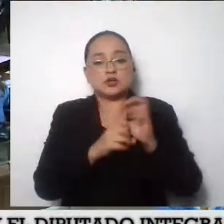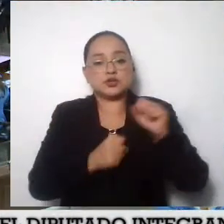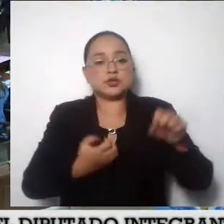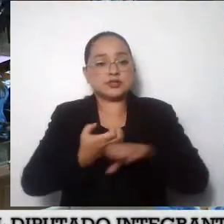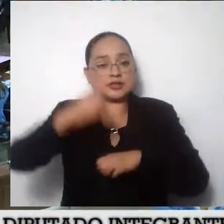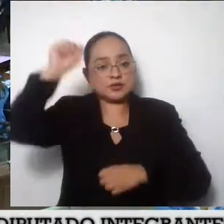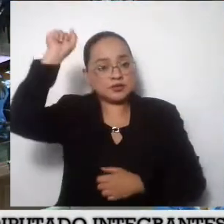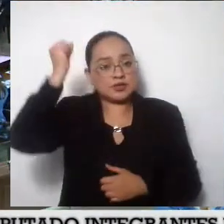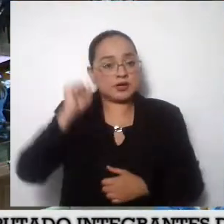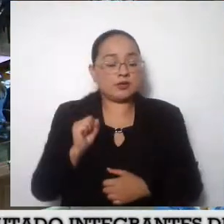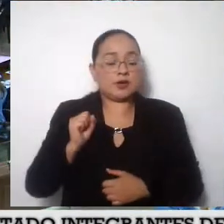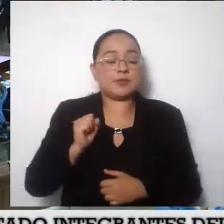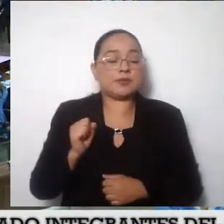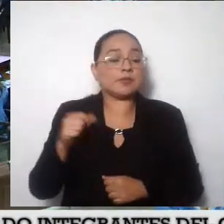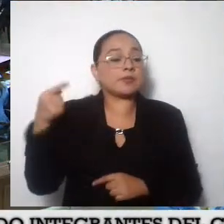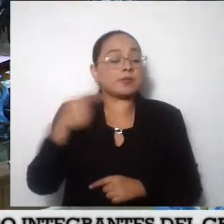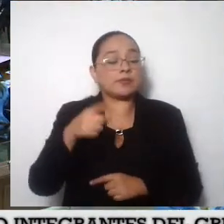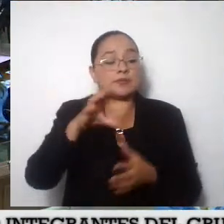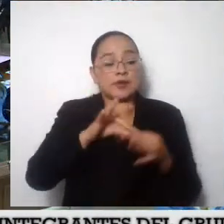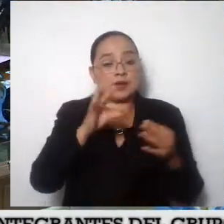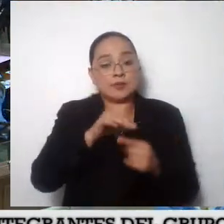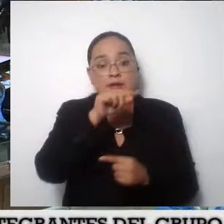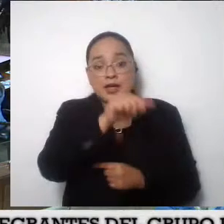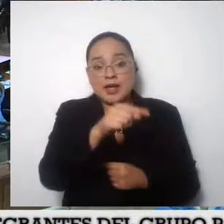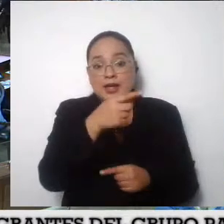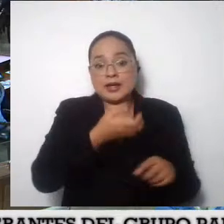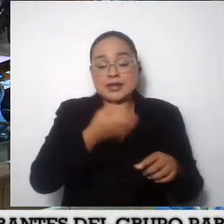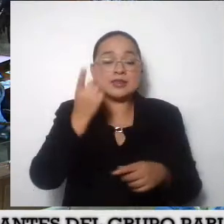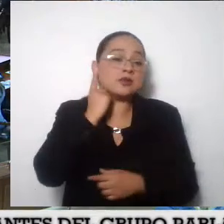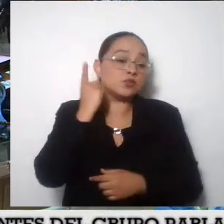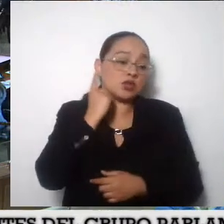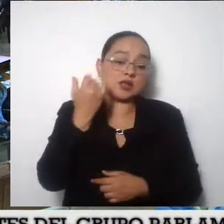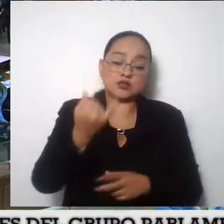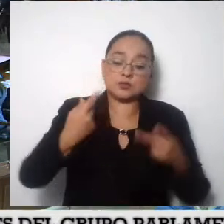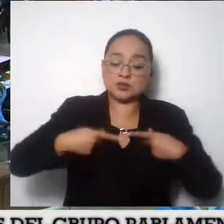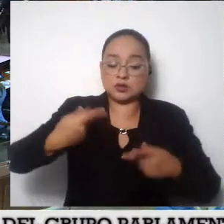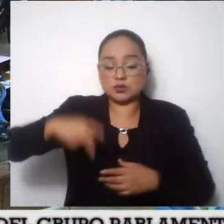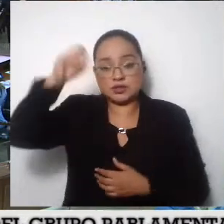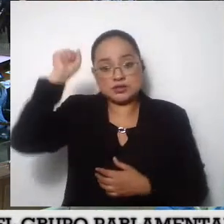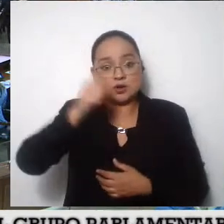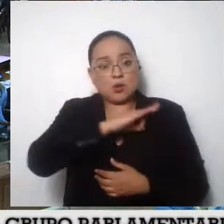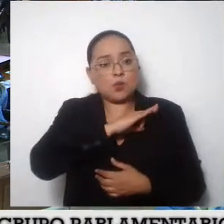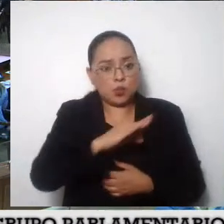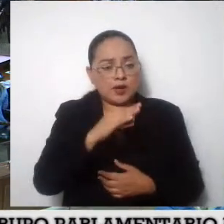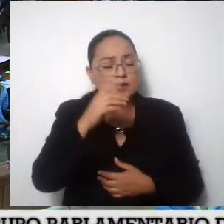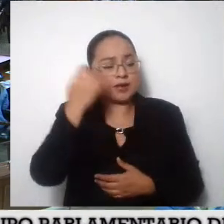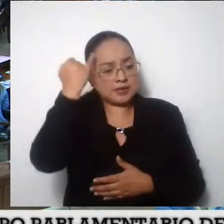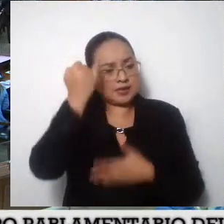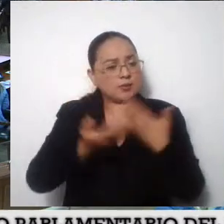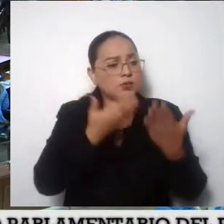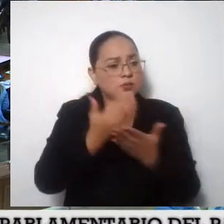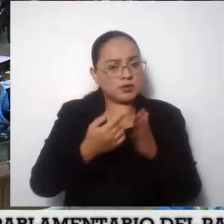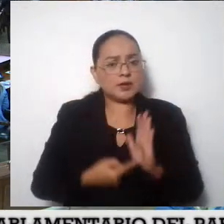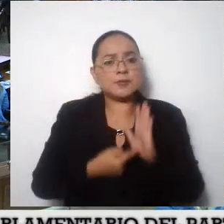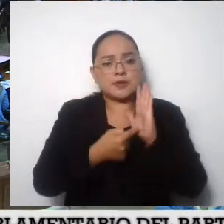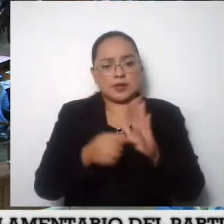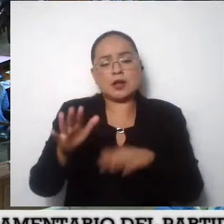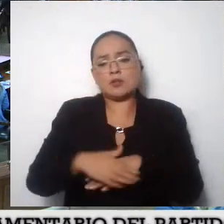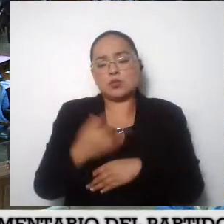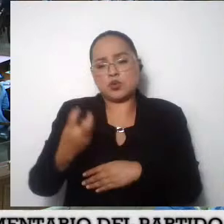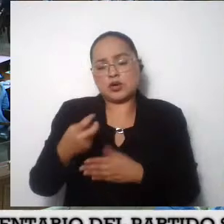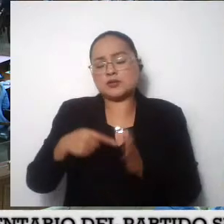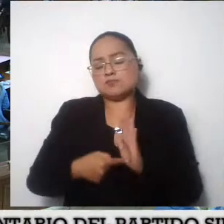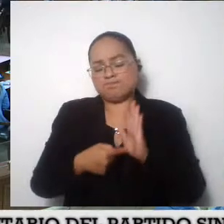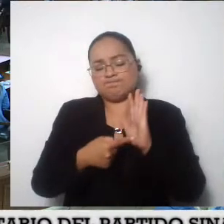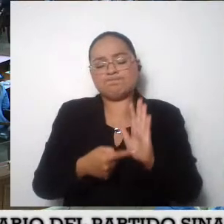Sinaloa, que señala que los diputados en la entidad y los ciudadanos sinaloenses estamos legitimados para presentar iniciativas de ley. Con tal carácter, así